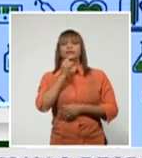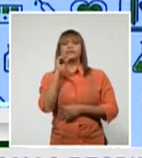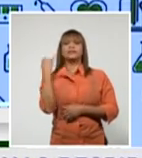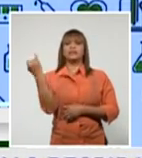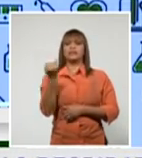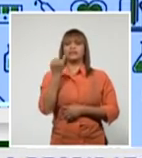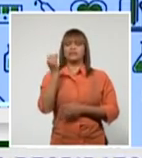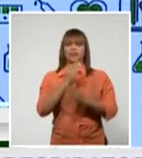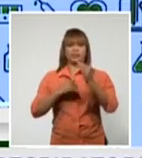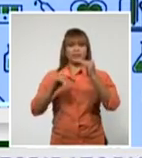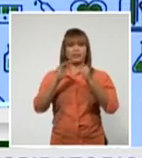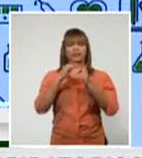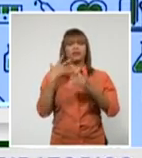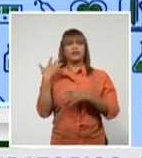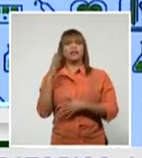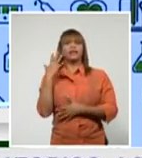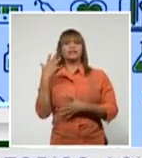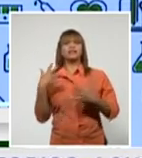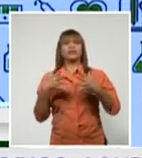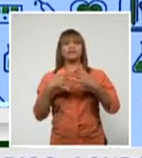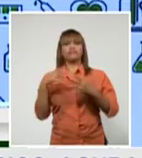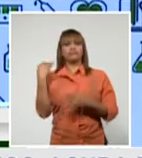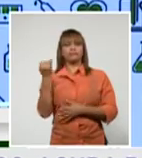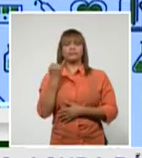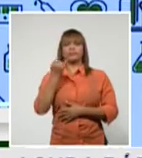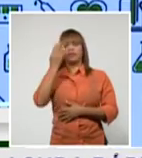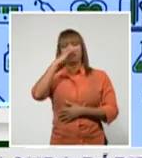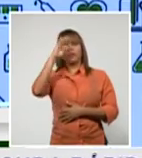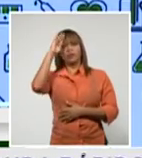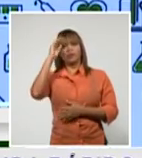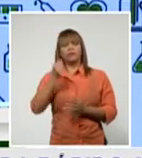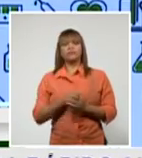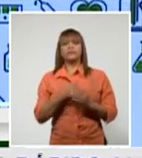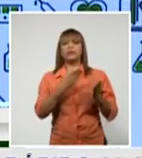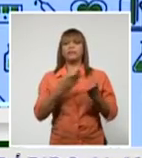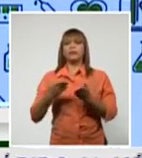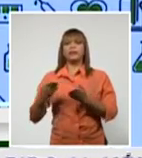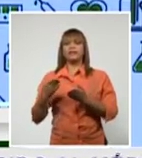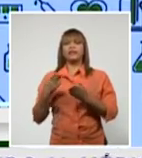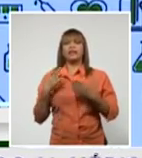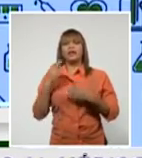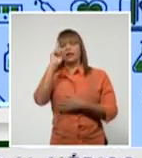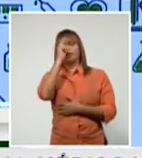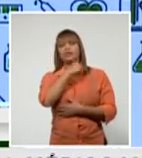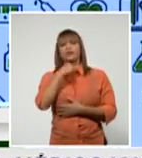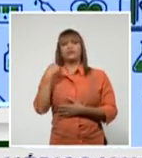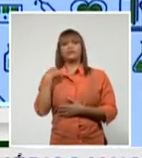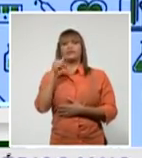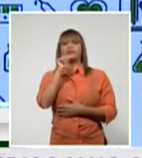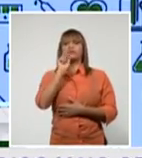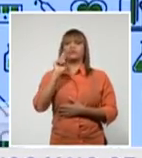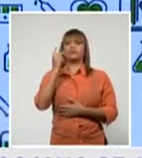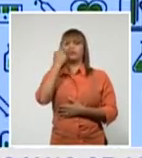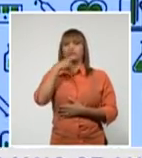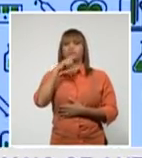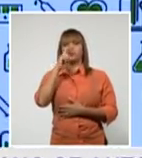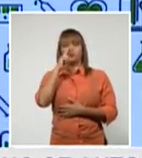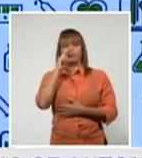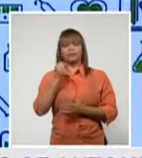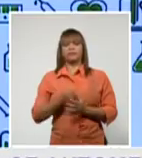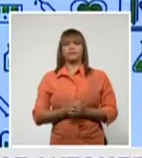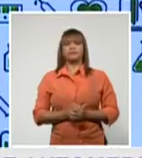de Relaciones Exteriores de la República de Cuba. Damos la bienvenida al doctor Francisco Durán García, director nacional de epidemiología del